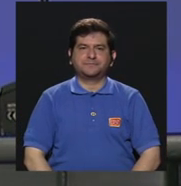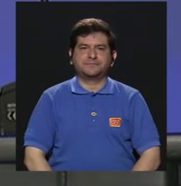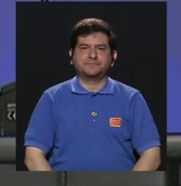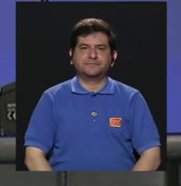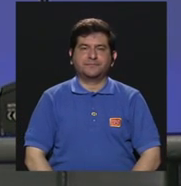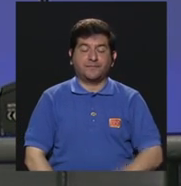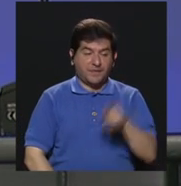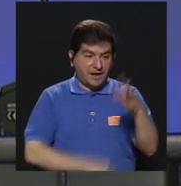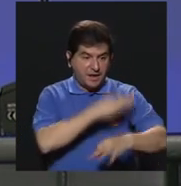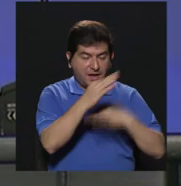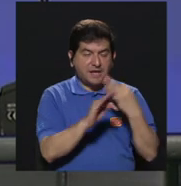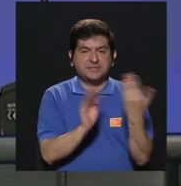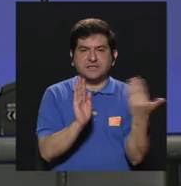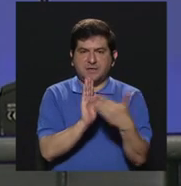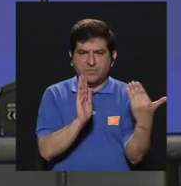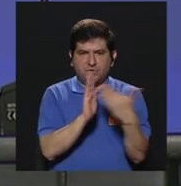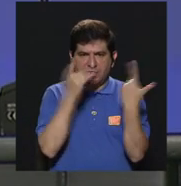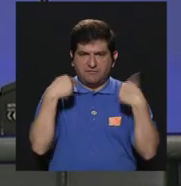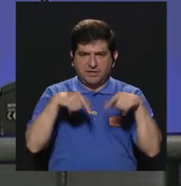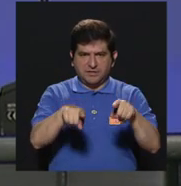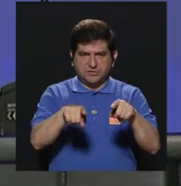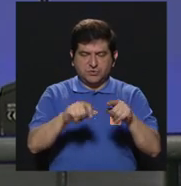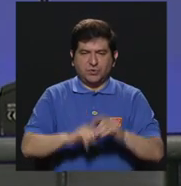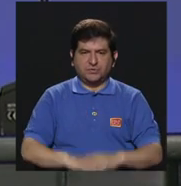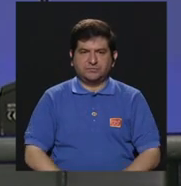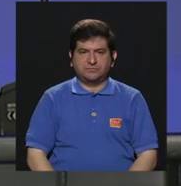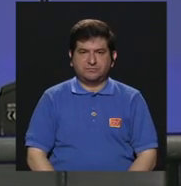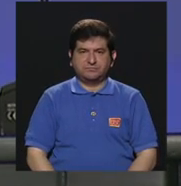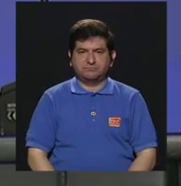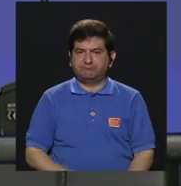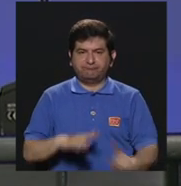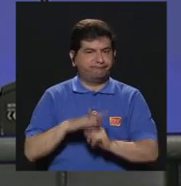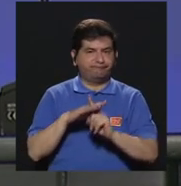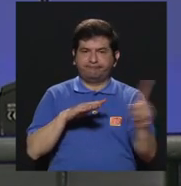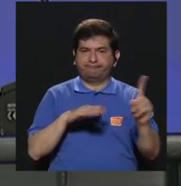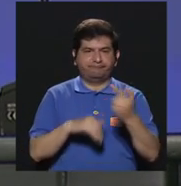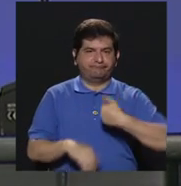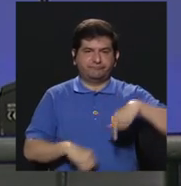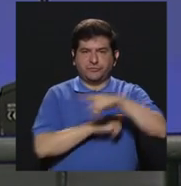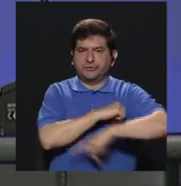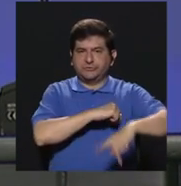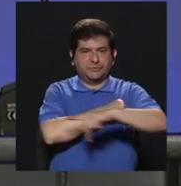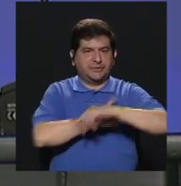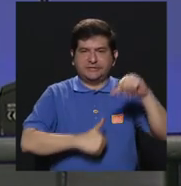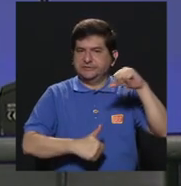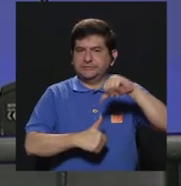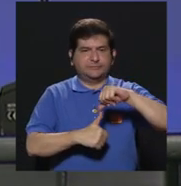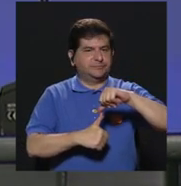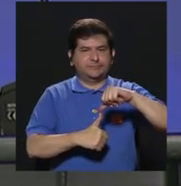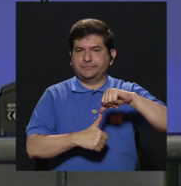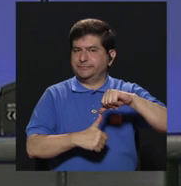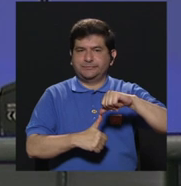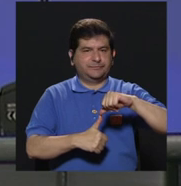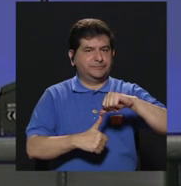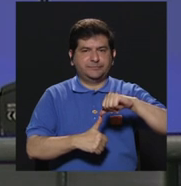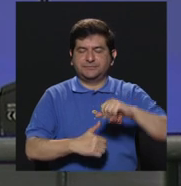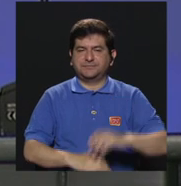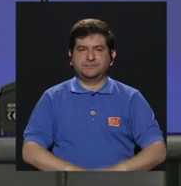A este tipo de daños colaterales no escapan hoy nuestros países centroamericanos.